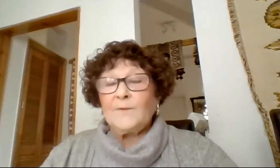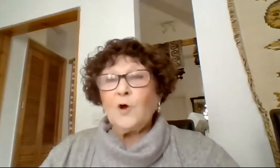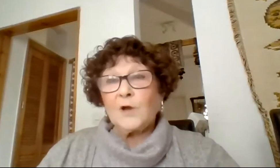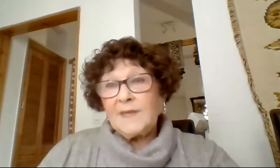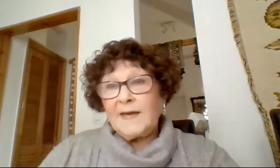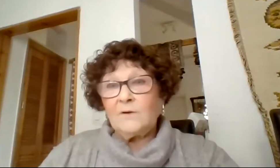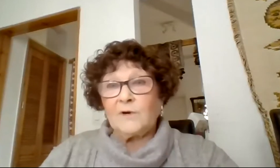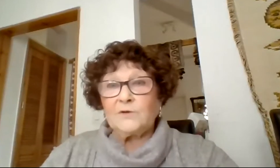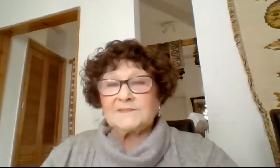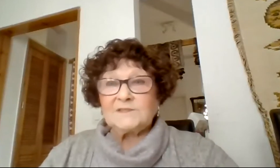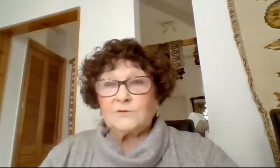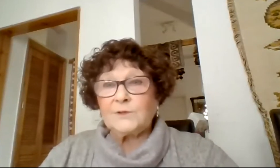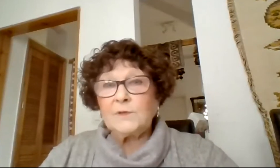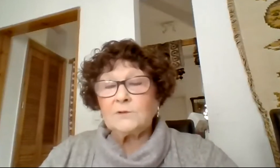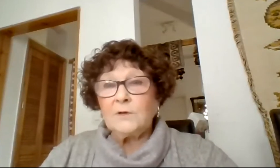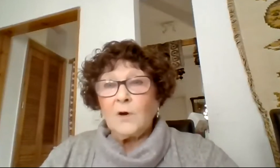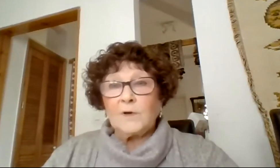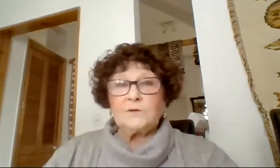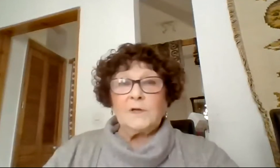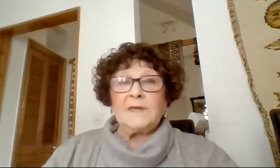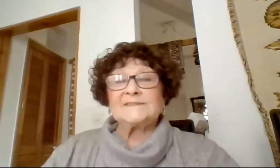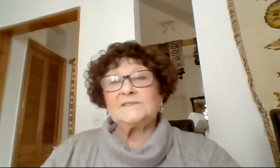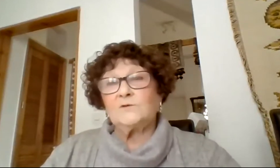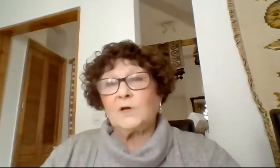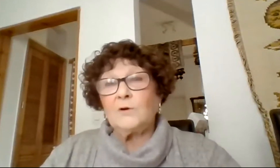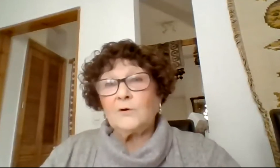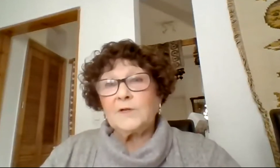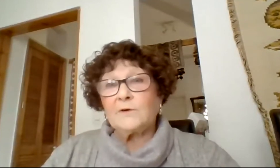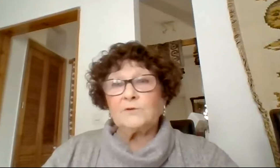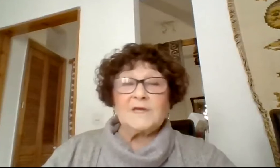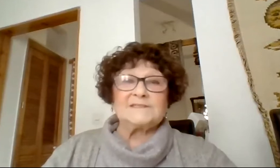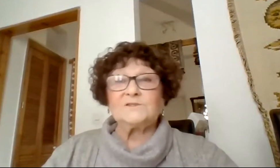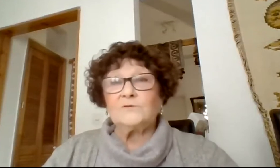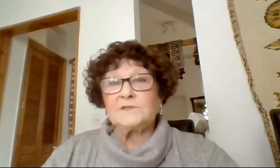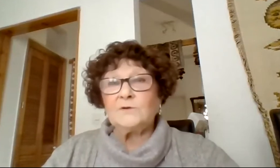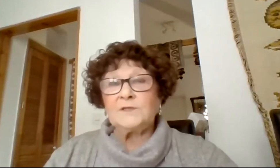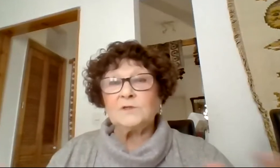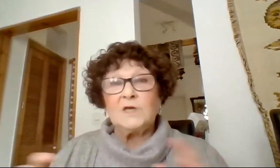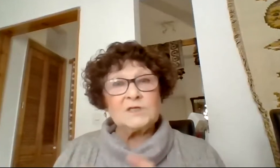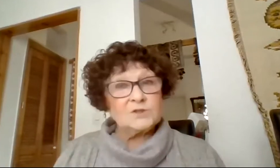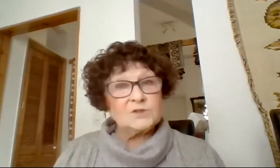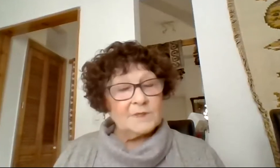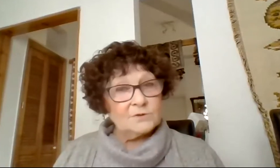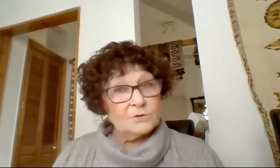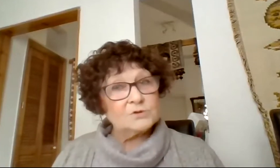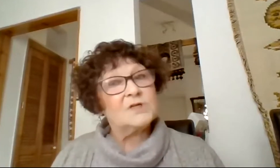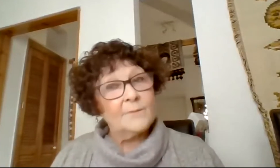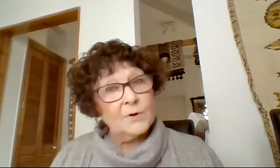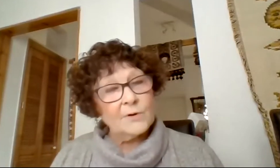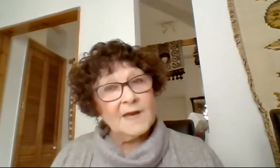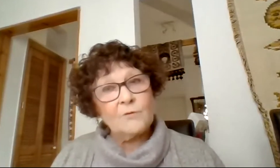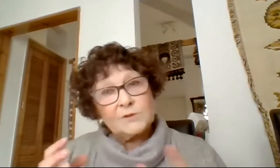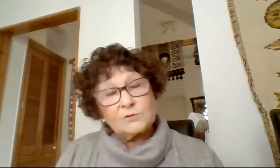se bloquean cuando hay exceso de ruido, cuando hay exceso de colores, cuando hay exceso de sonido y sobre todo